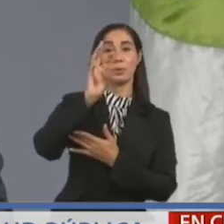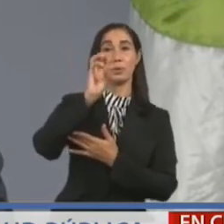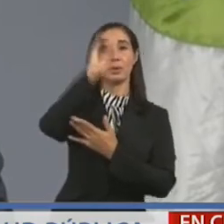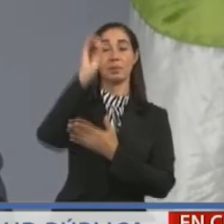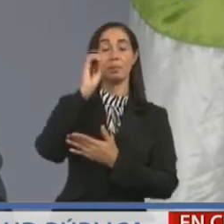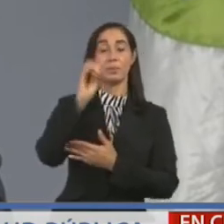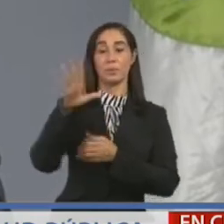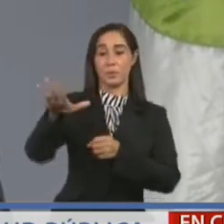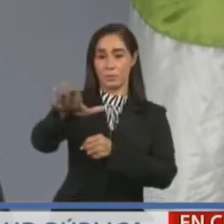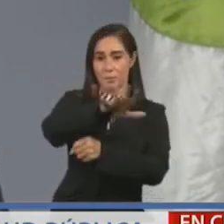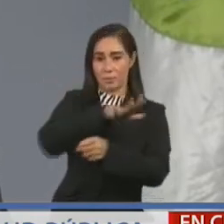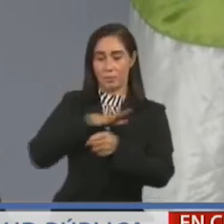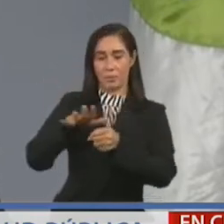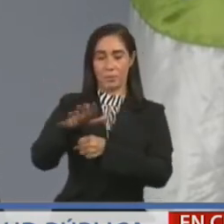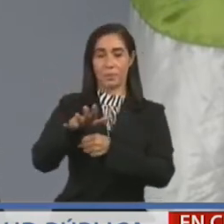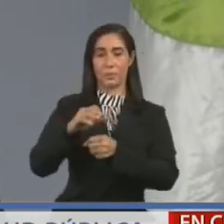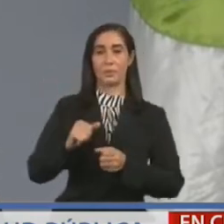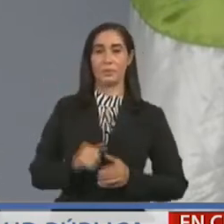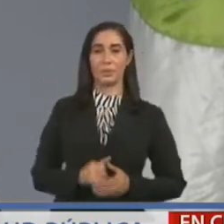28.6% de manera general.